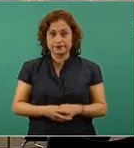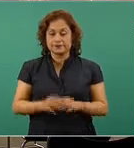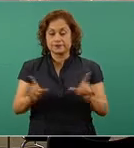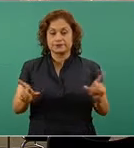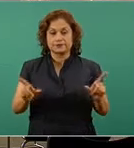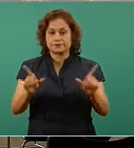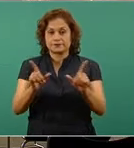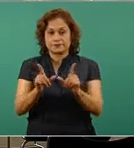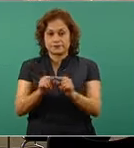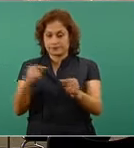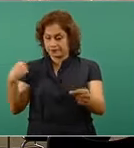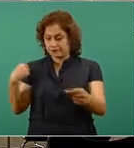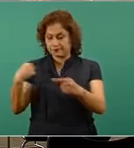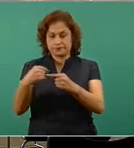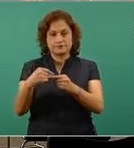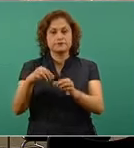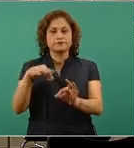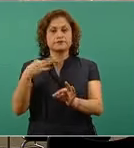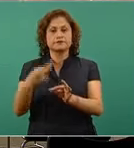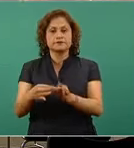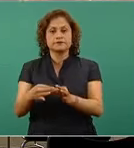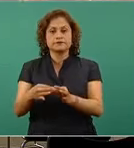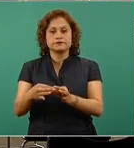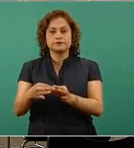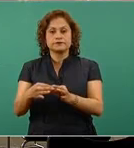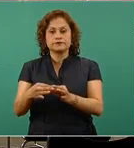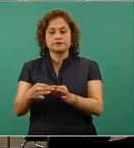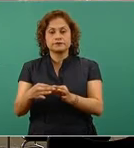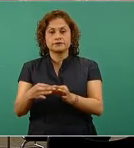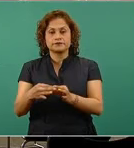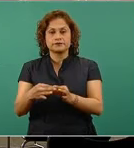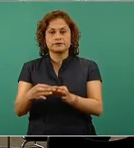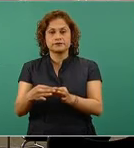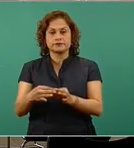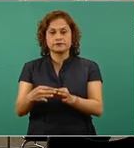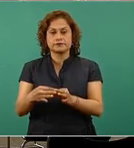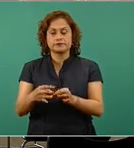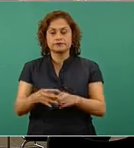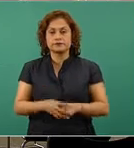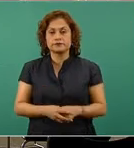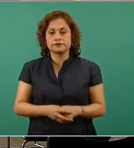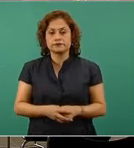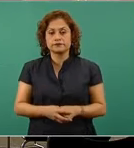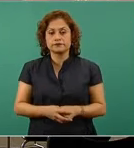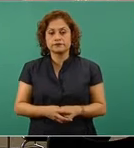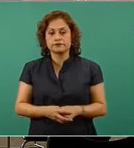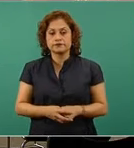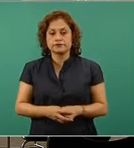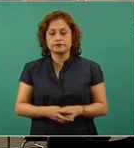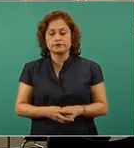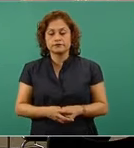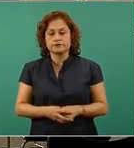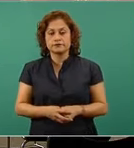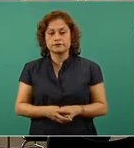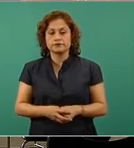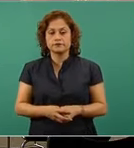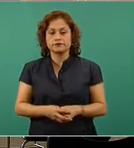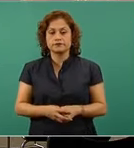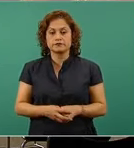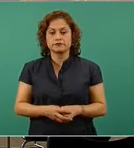corte de caja. Hasta ahorita la fecha, ¿cuántos, en este caso, sitios apócrifos